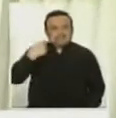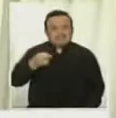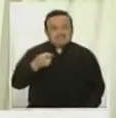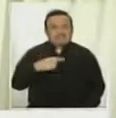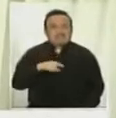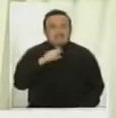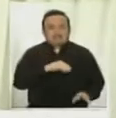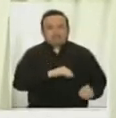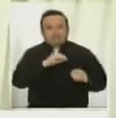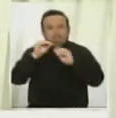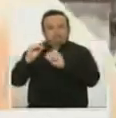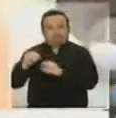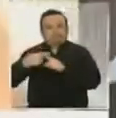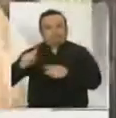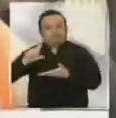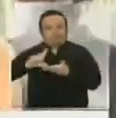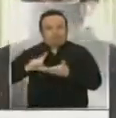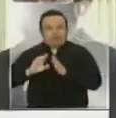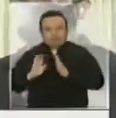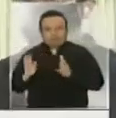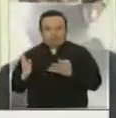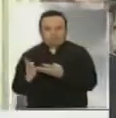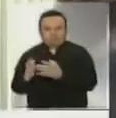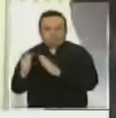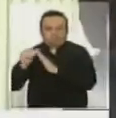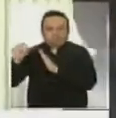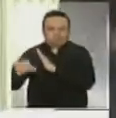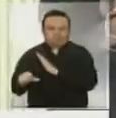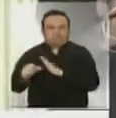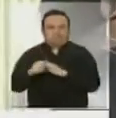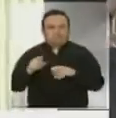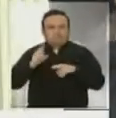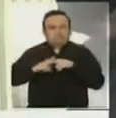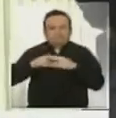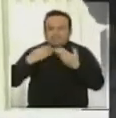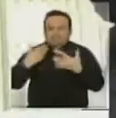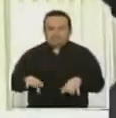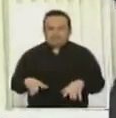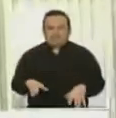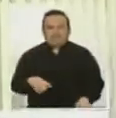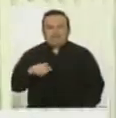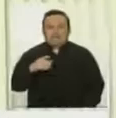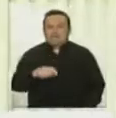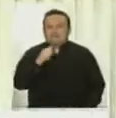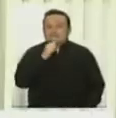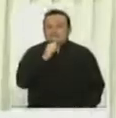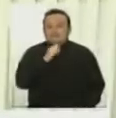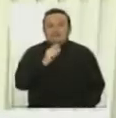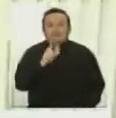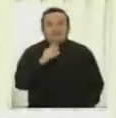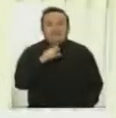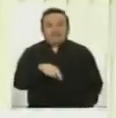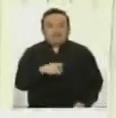en la iglesia y que deban continuar en cuarentena. Los recintos ya estarían definidos, aunque aún se espera